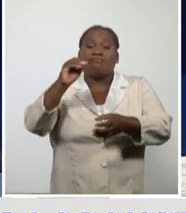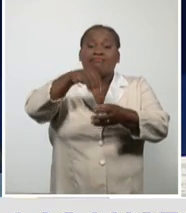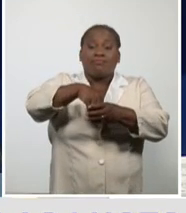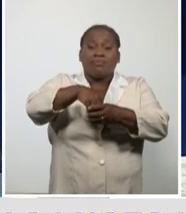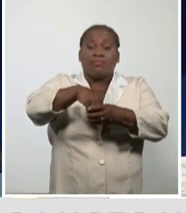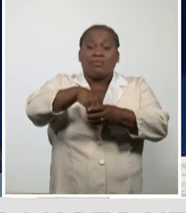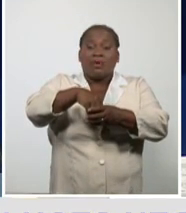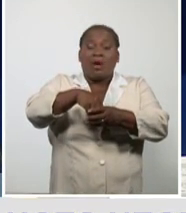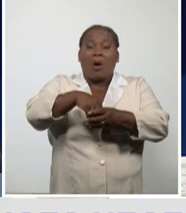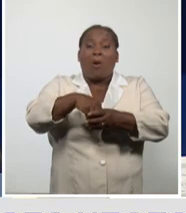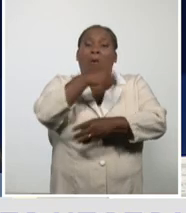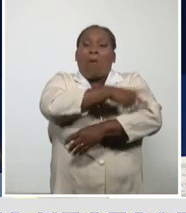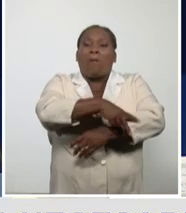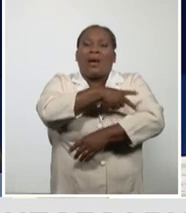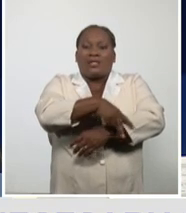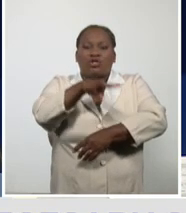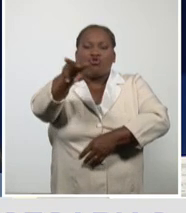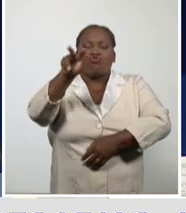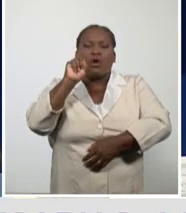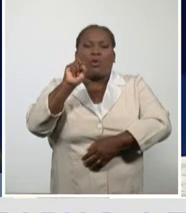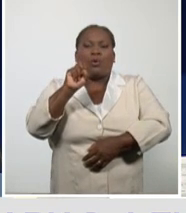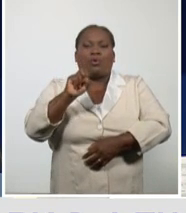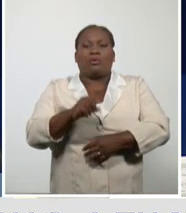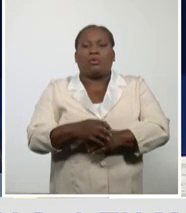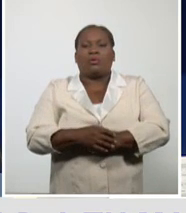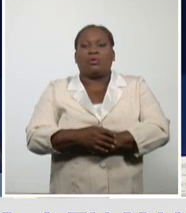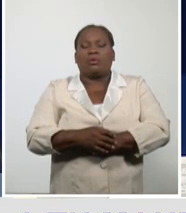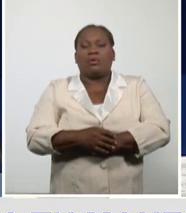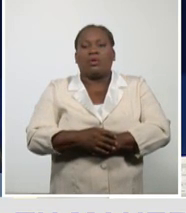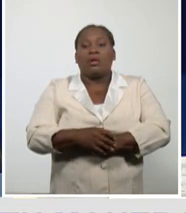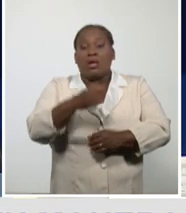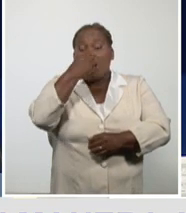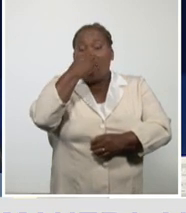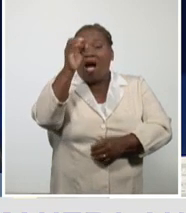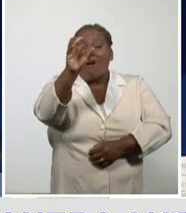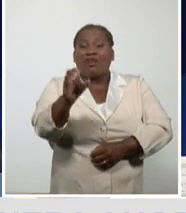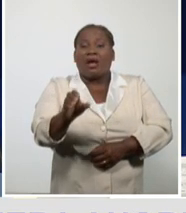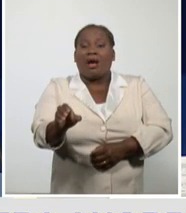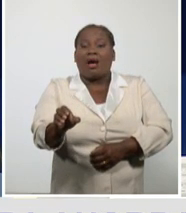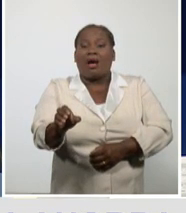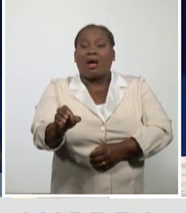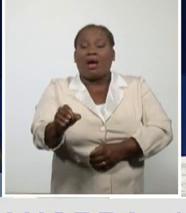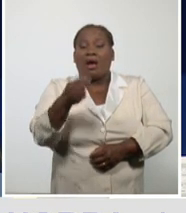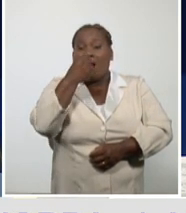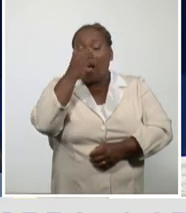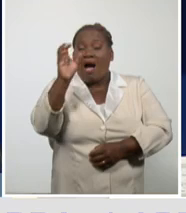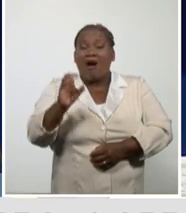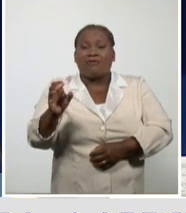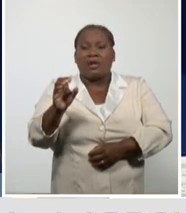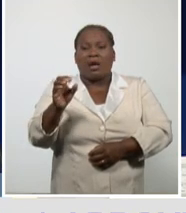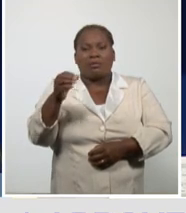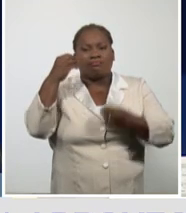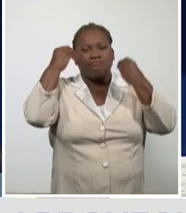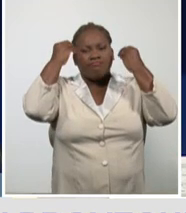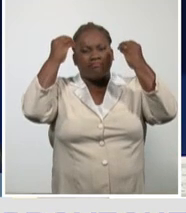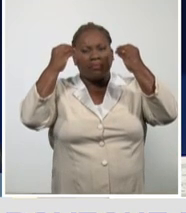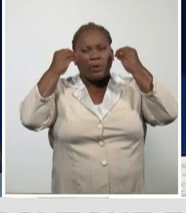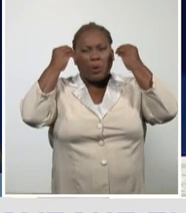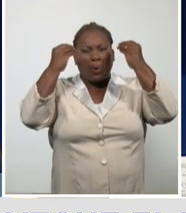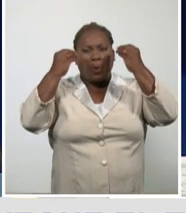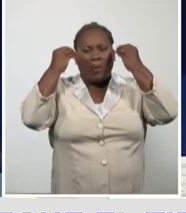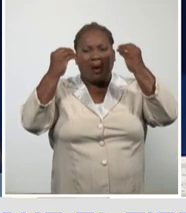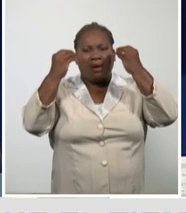que es Comoro en África. África preocupa mucho a los